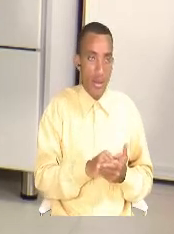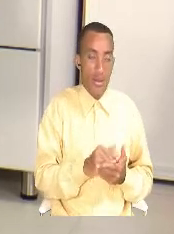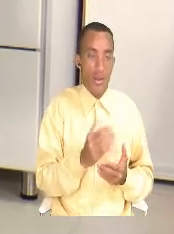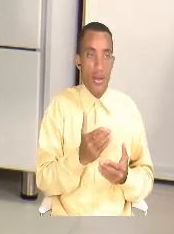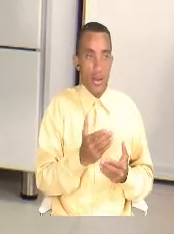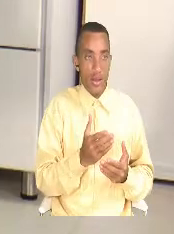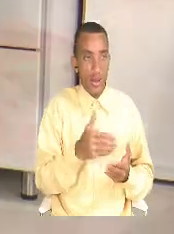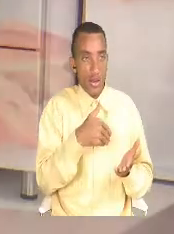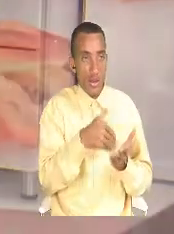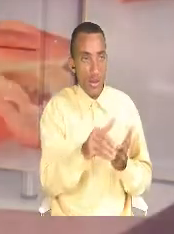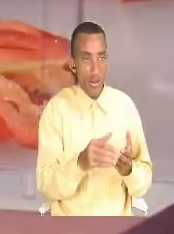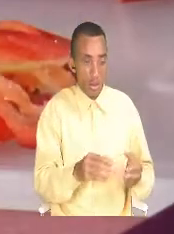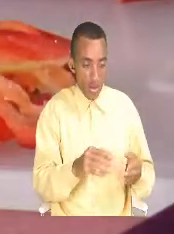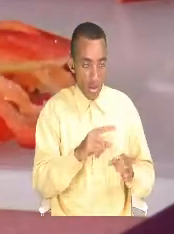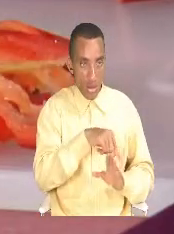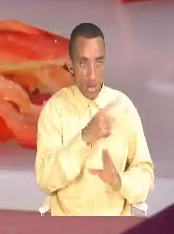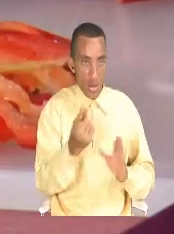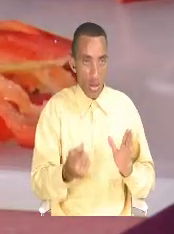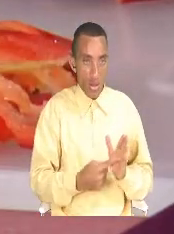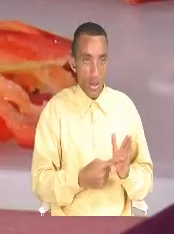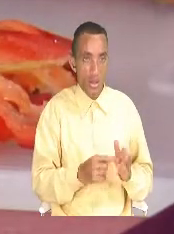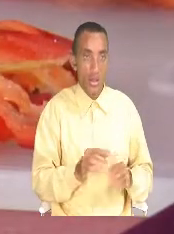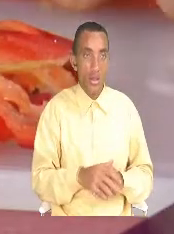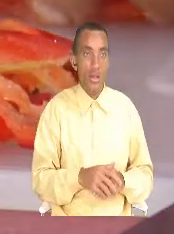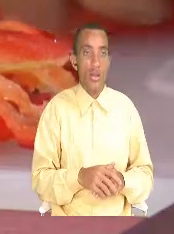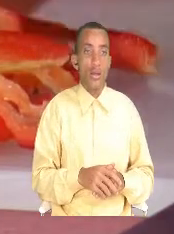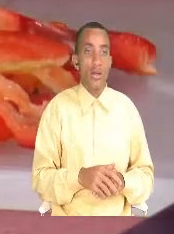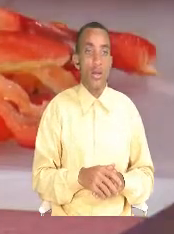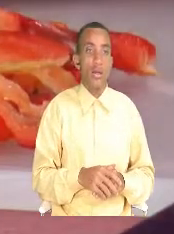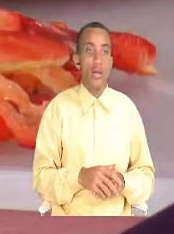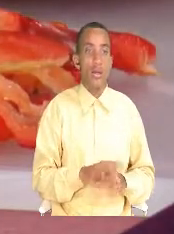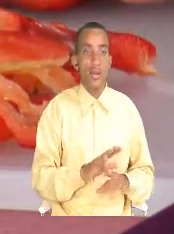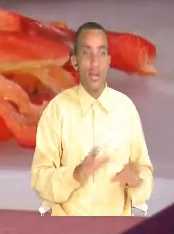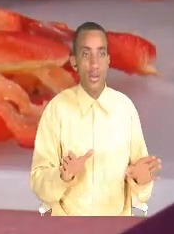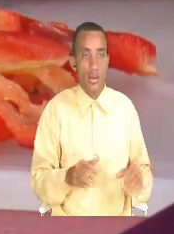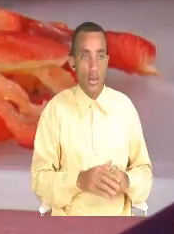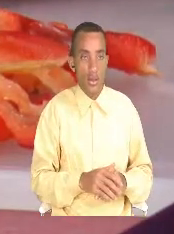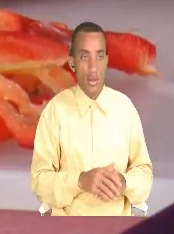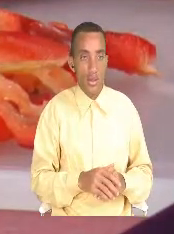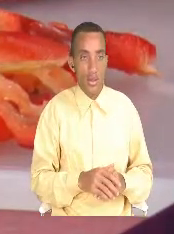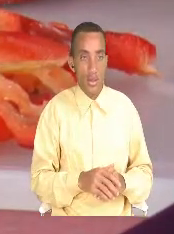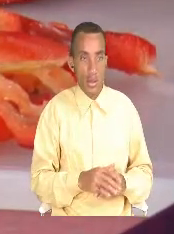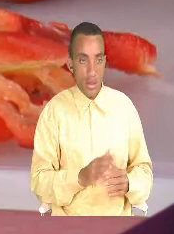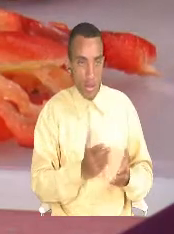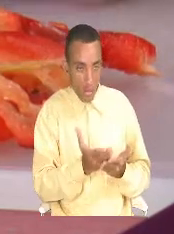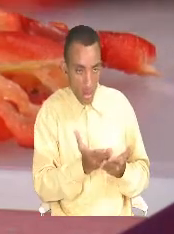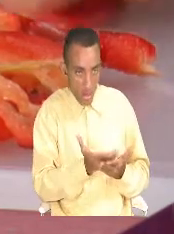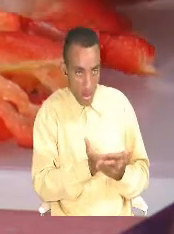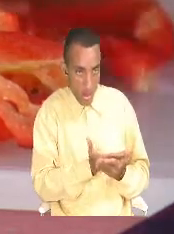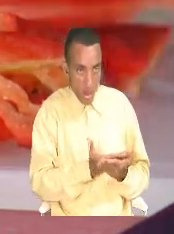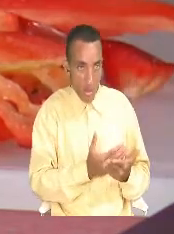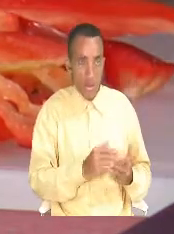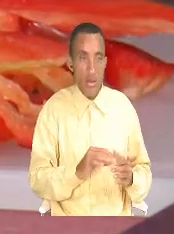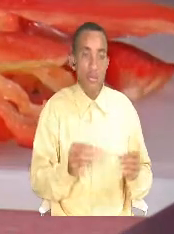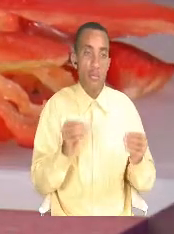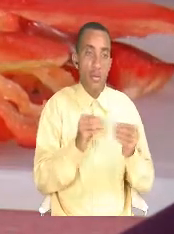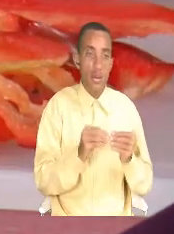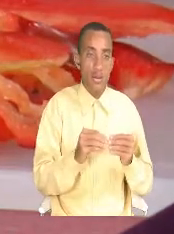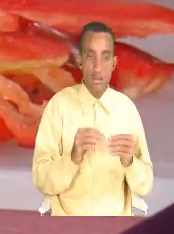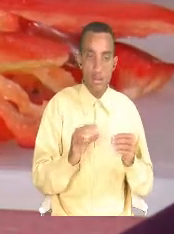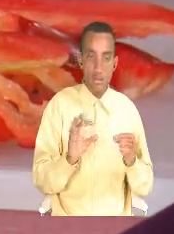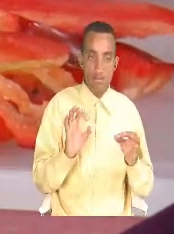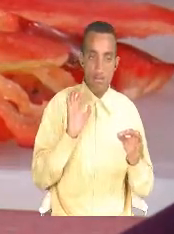pimentón y usarla toda en su totalidad en una receta, a hacerle estos cortes, esta ayudanza para que quede más elegante y